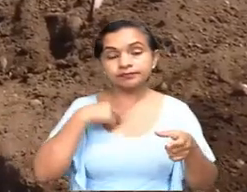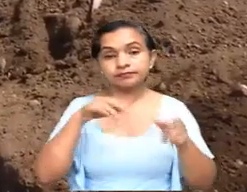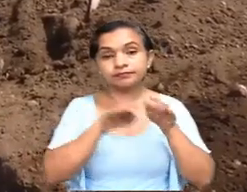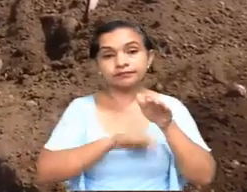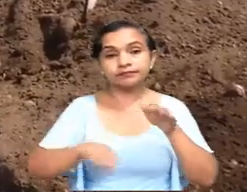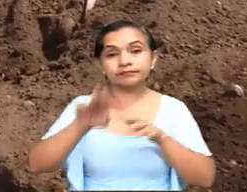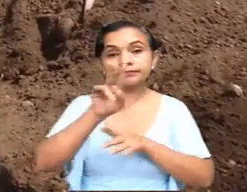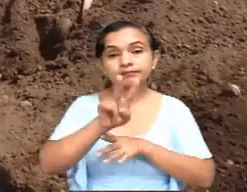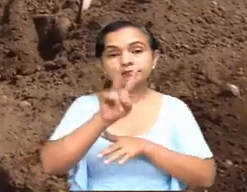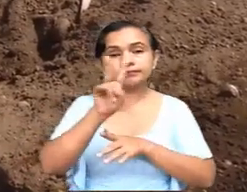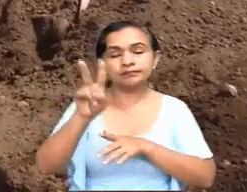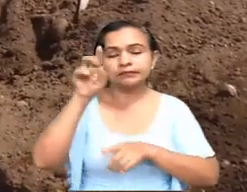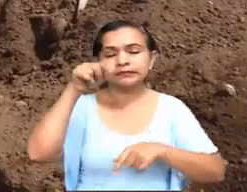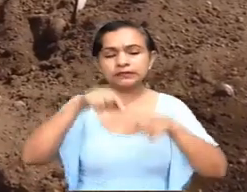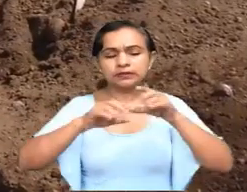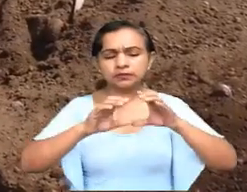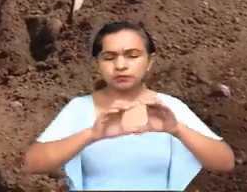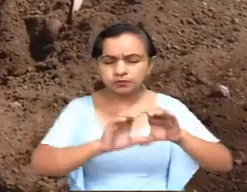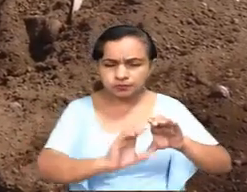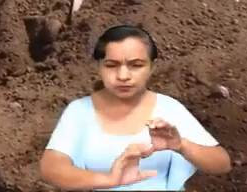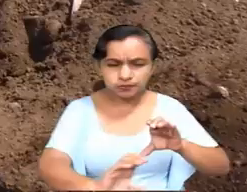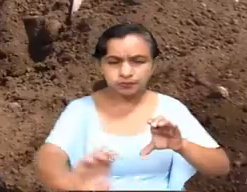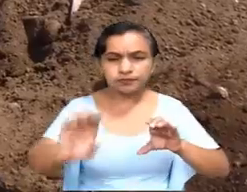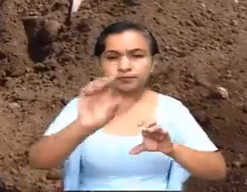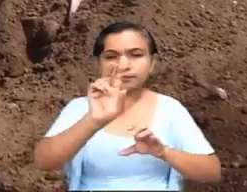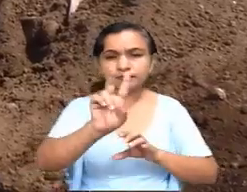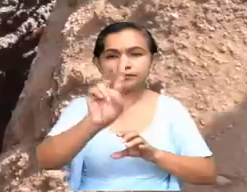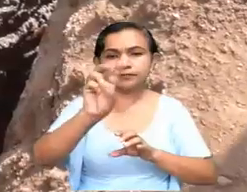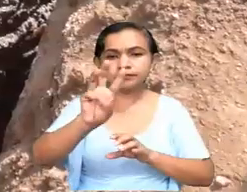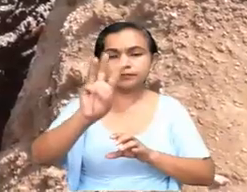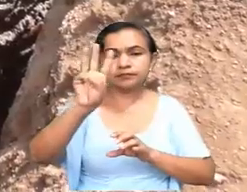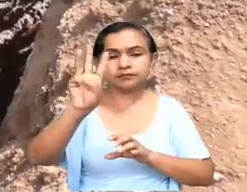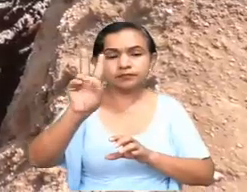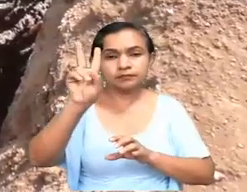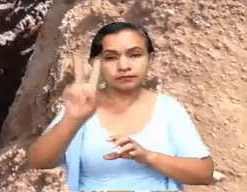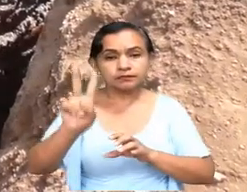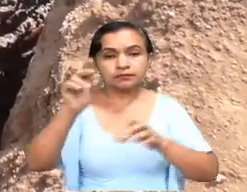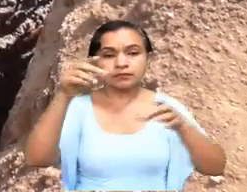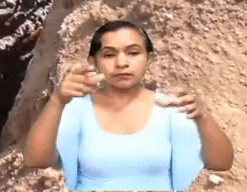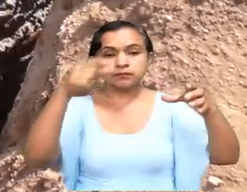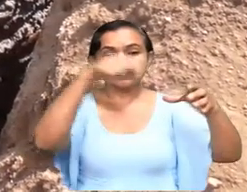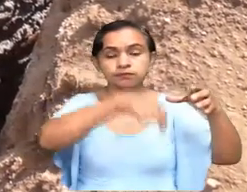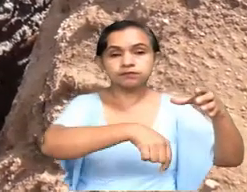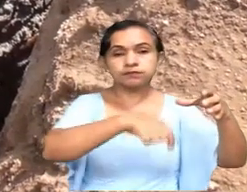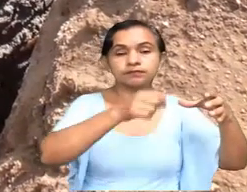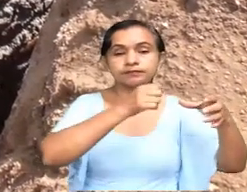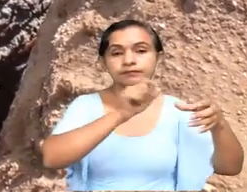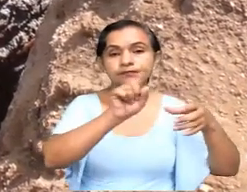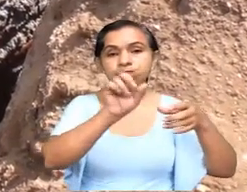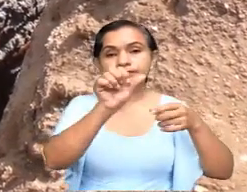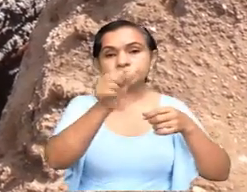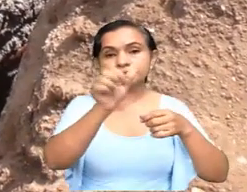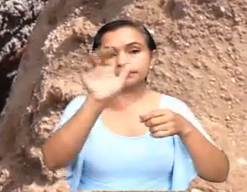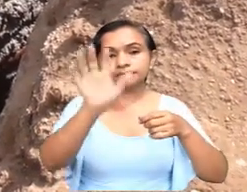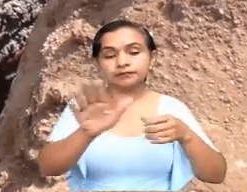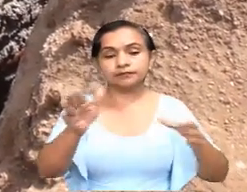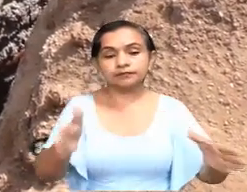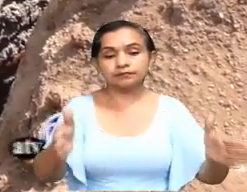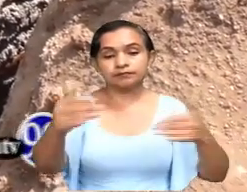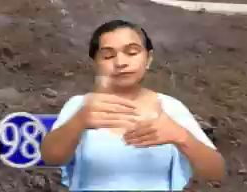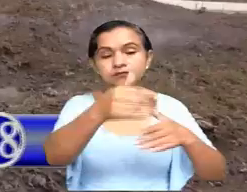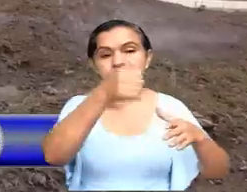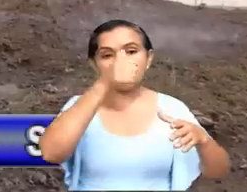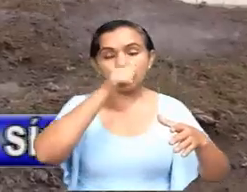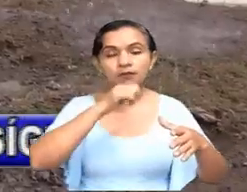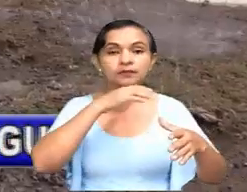22 kilómetros de tubería, 234 pozos de visita sanitaria o manjoles y 165 cajas de inspección.